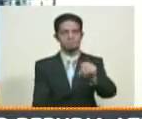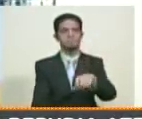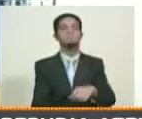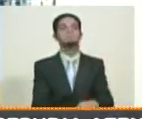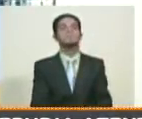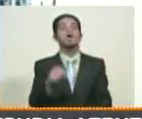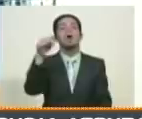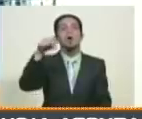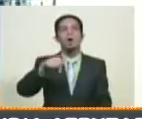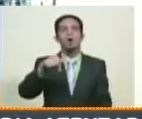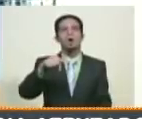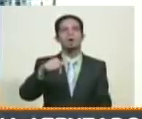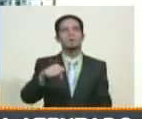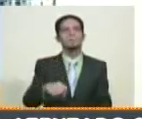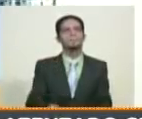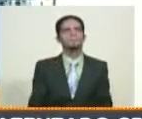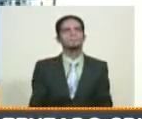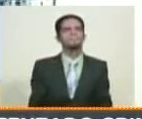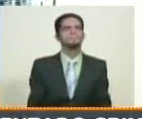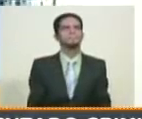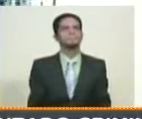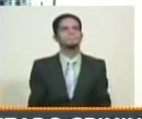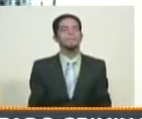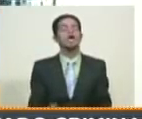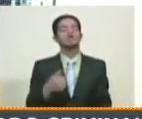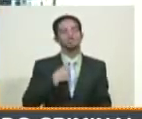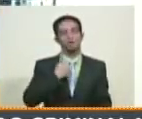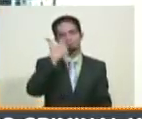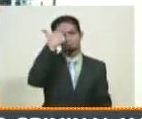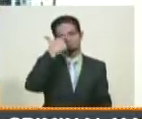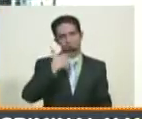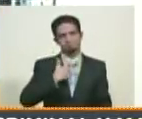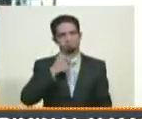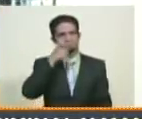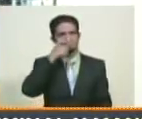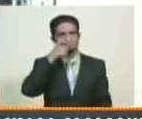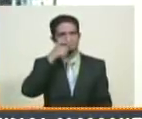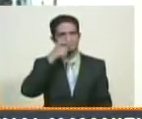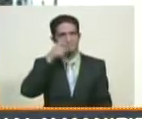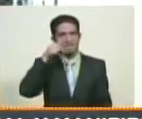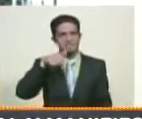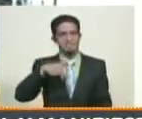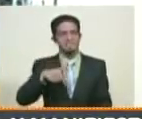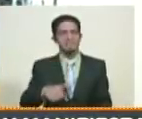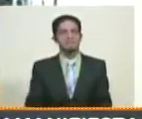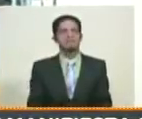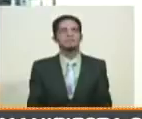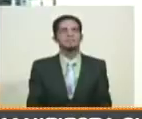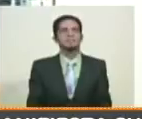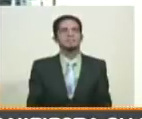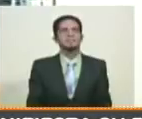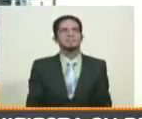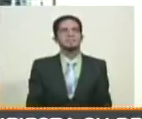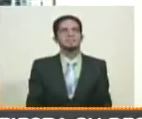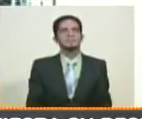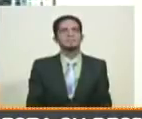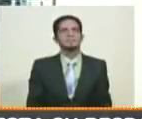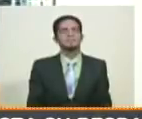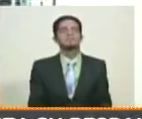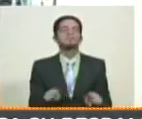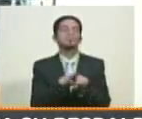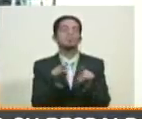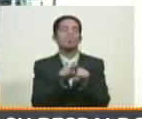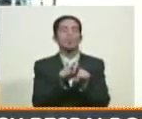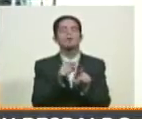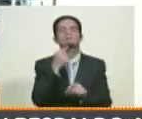El día de hoy, como fiscal general de la República, y como bien lo dijera el ciudadano presidente de